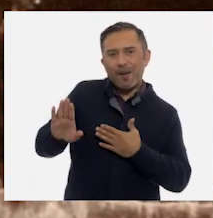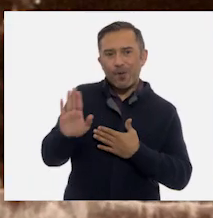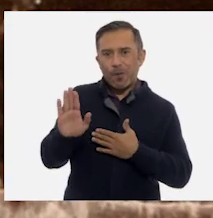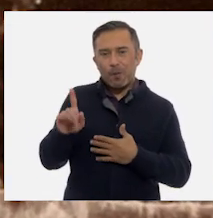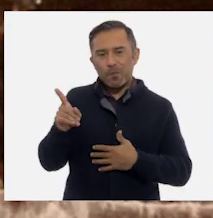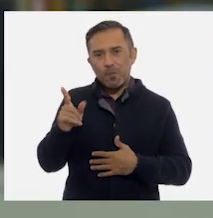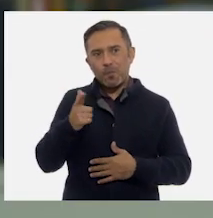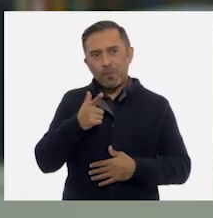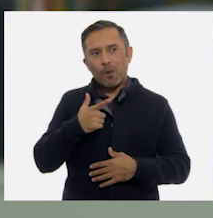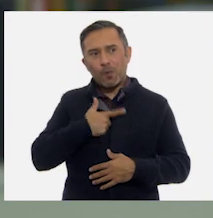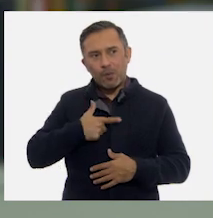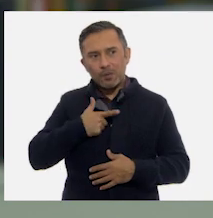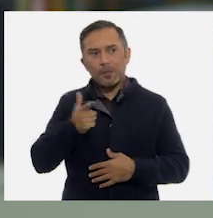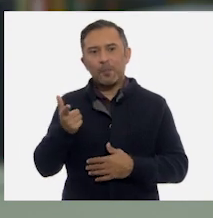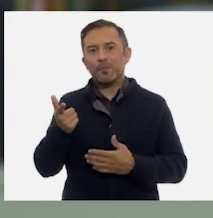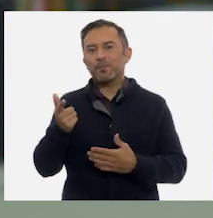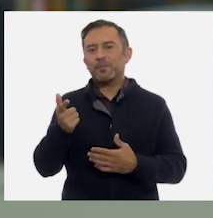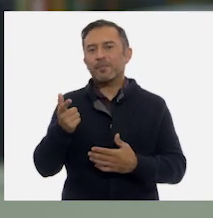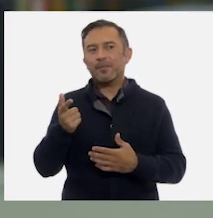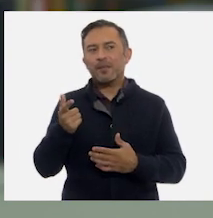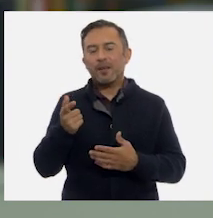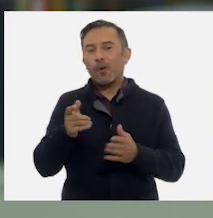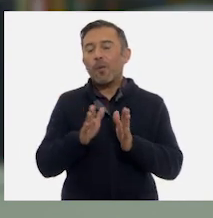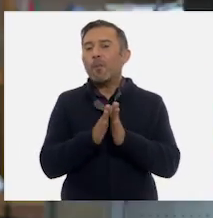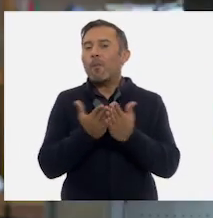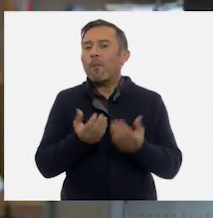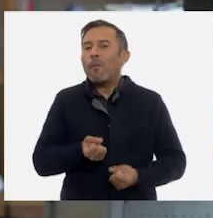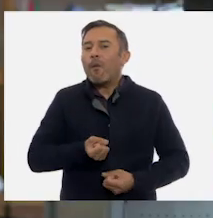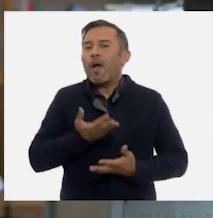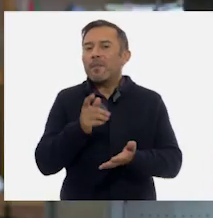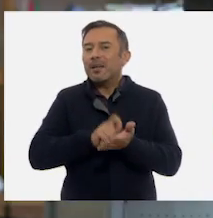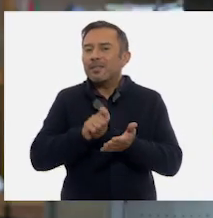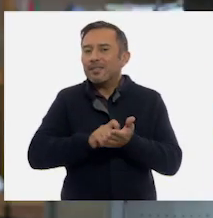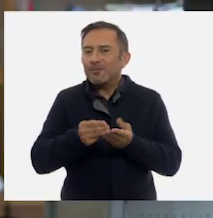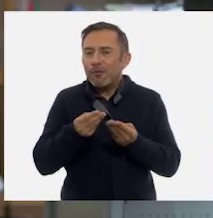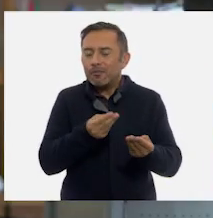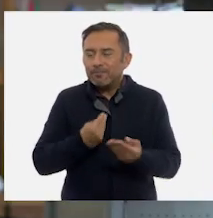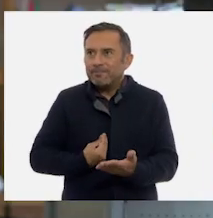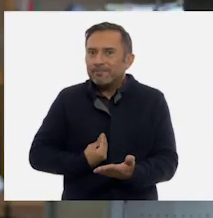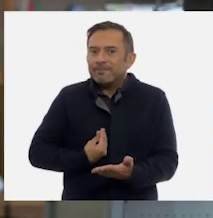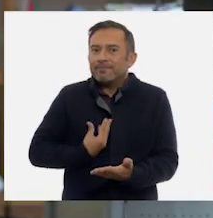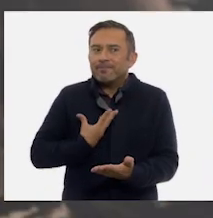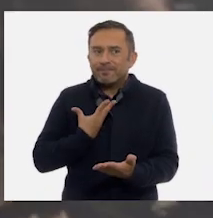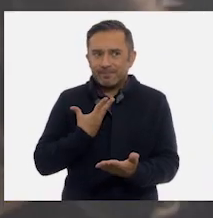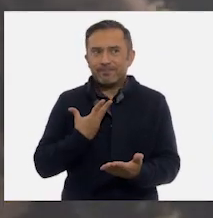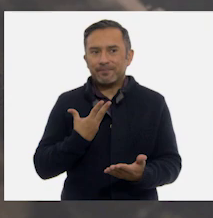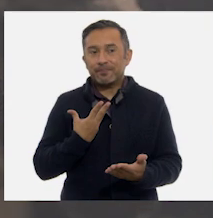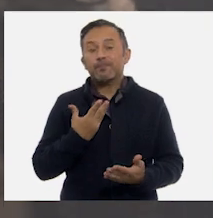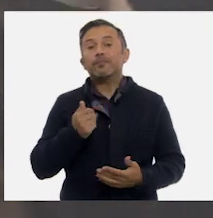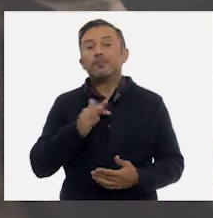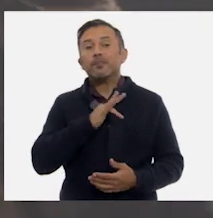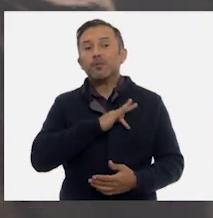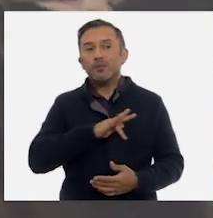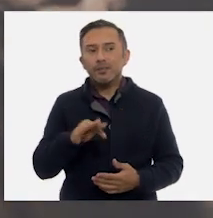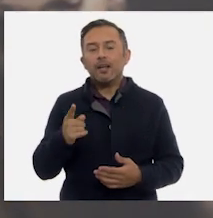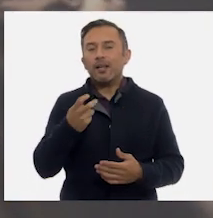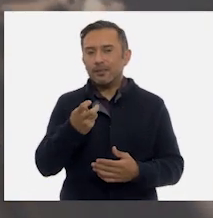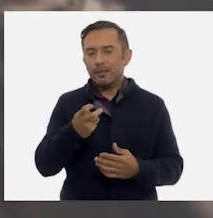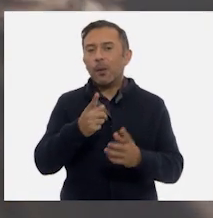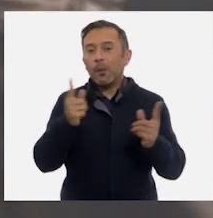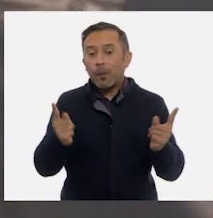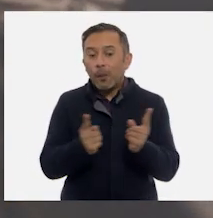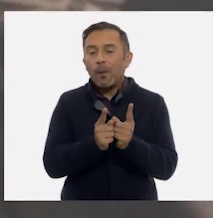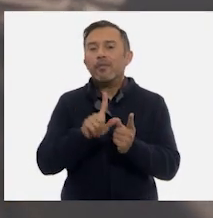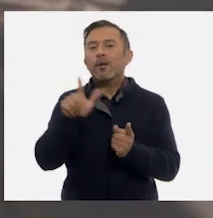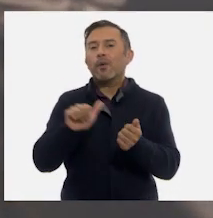unas camelias, que le escribía poemas. Y allí se conocen y poco tiempo después se hacen novios.